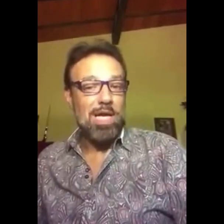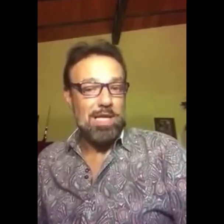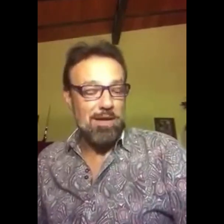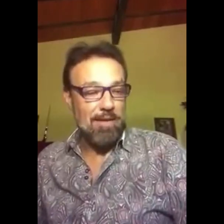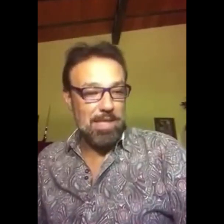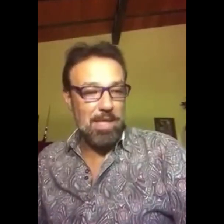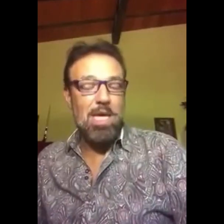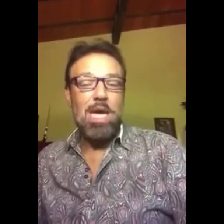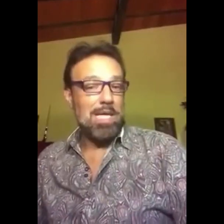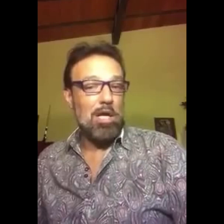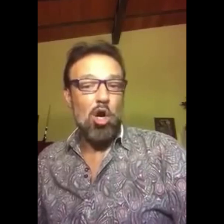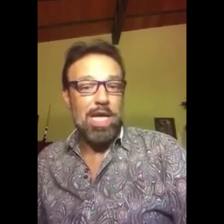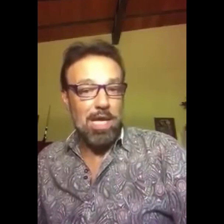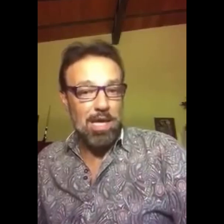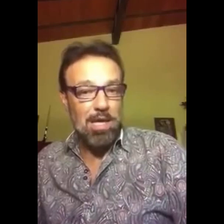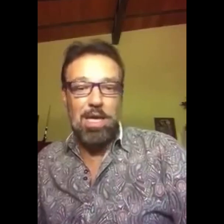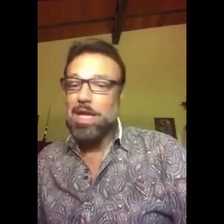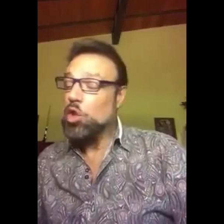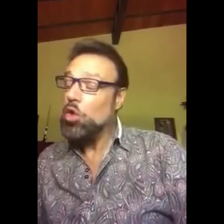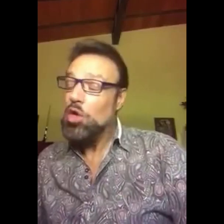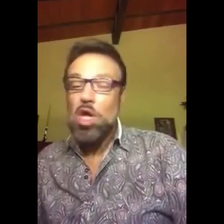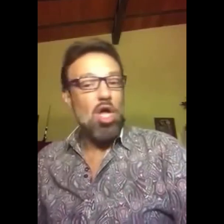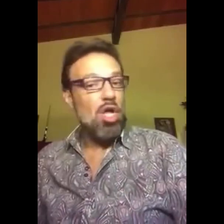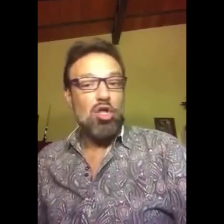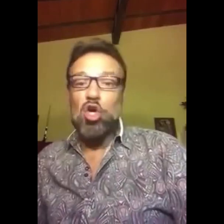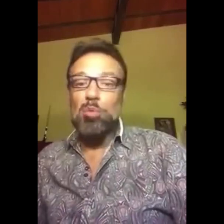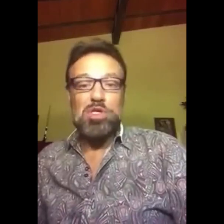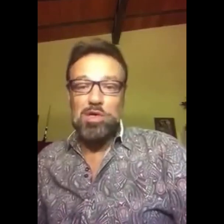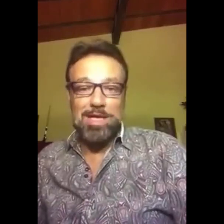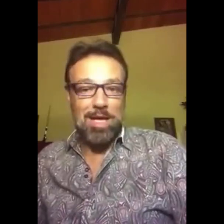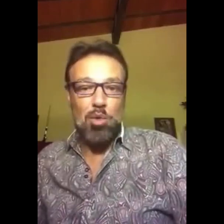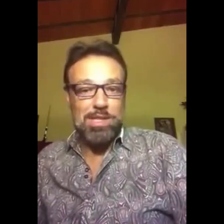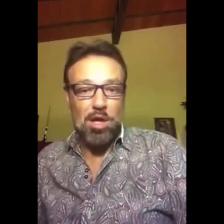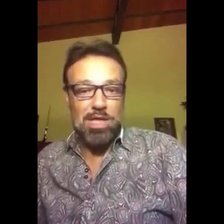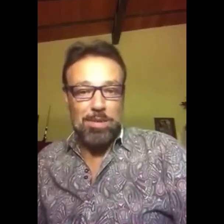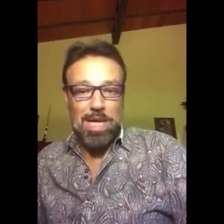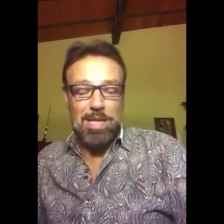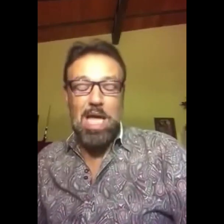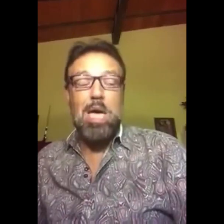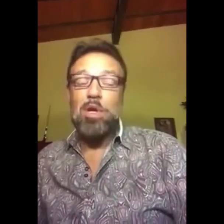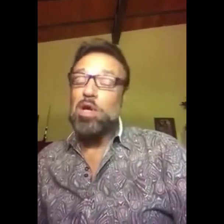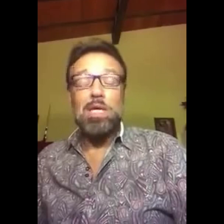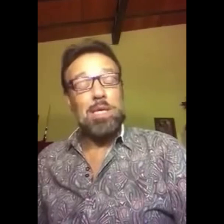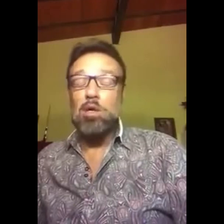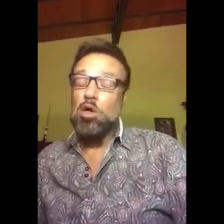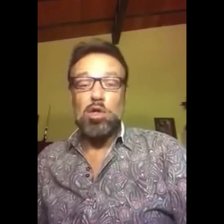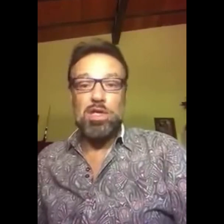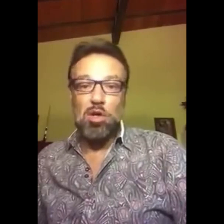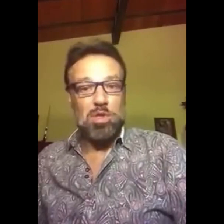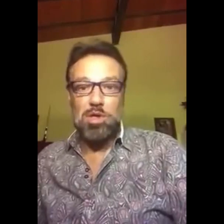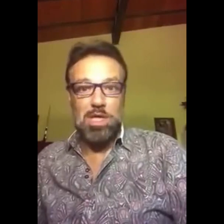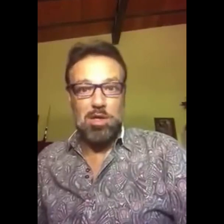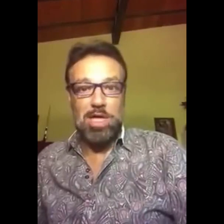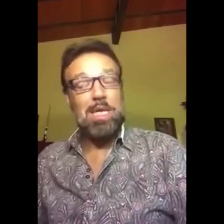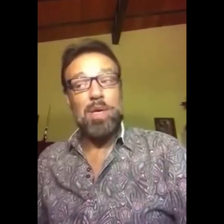un demócrata, ¿sí? Está la ONG, está todo. Todo como se hizo la triangulación de esa plata, pero ¿quién se quedó con